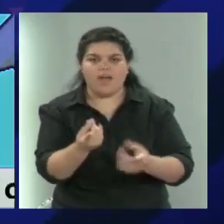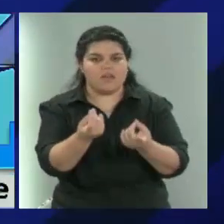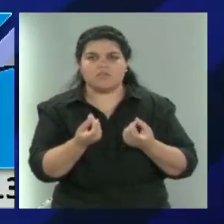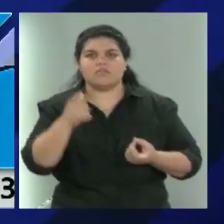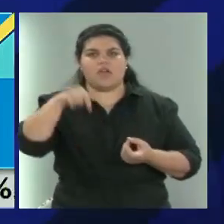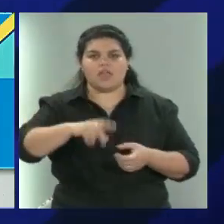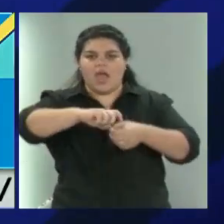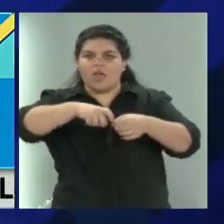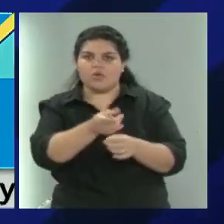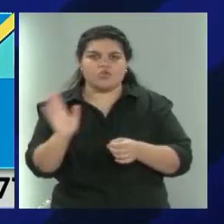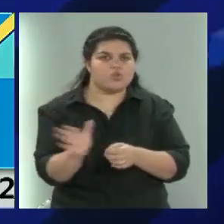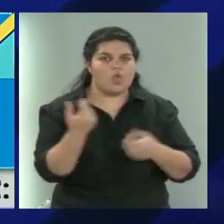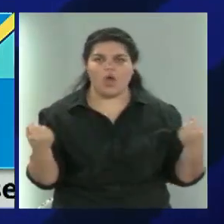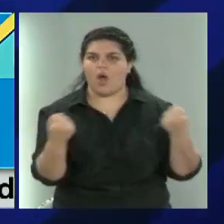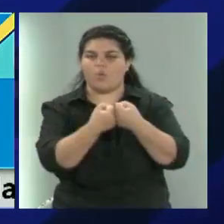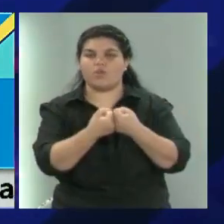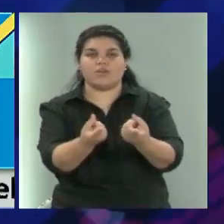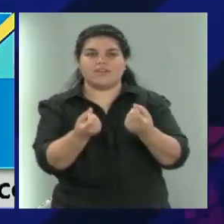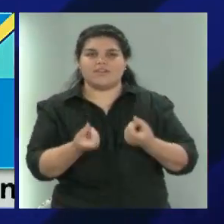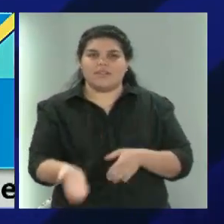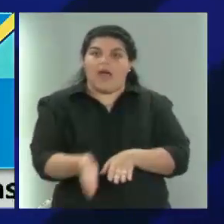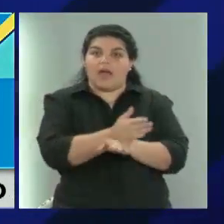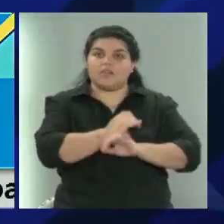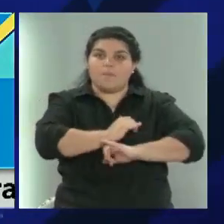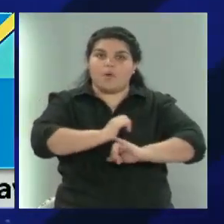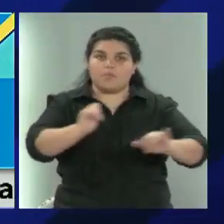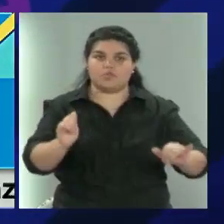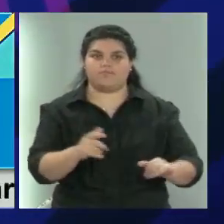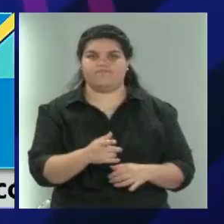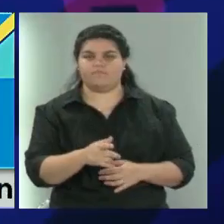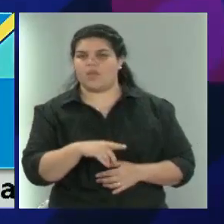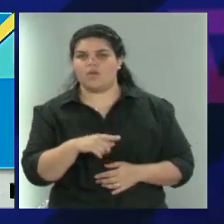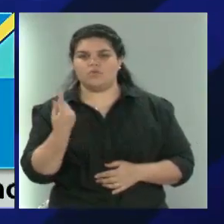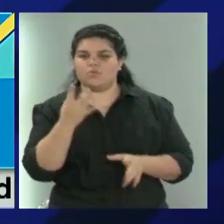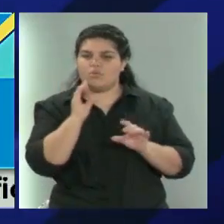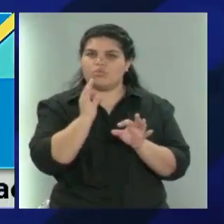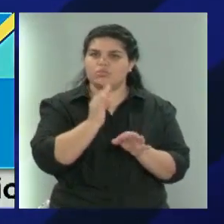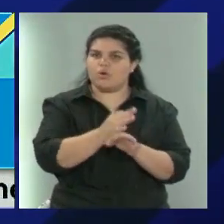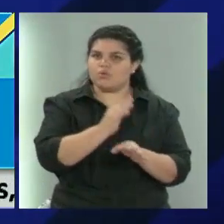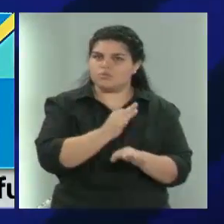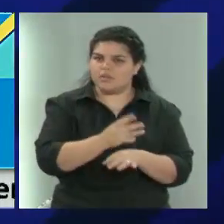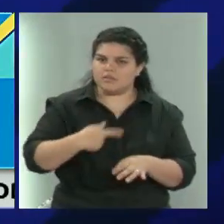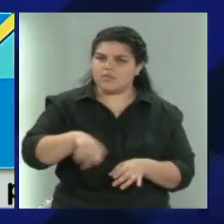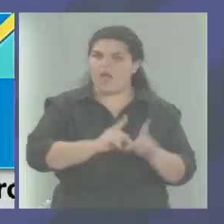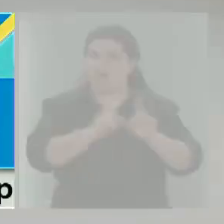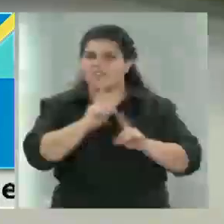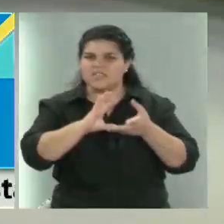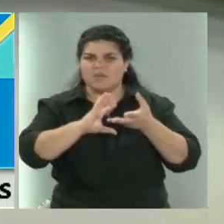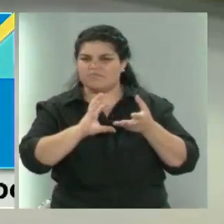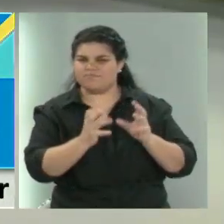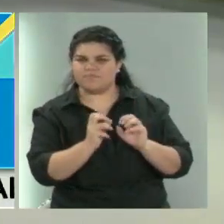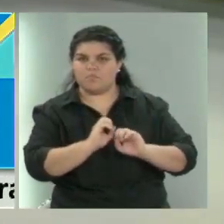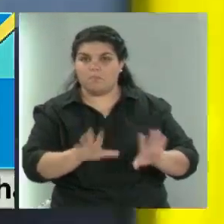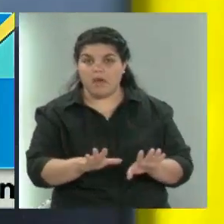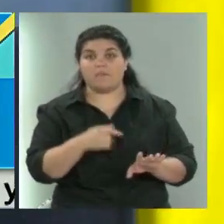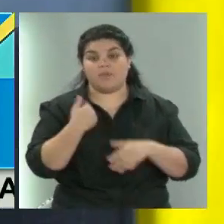cosas. Yo creo que hay que vender el producto, ¿no? Sí, claro. En general los docentes por ahí no somos buenos vendedores, ¿no? Pero empezar a aprender todas esas estrategias, ¿no? El ítem aula fue